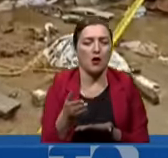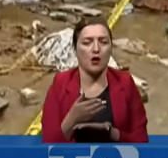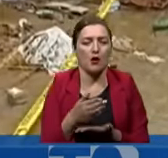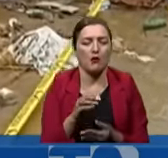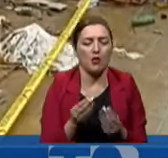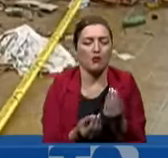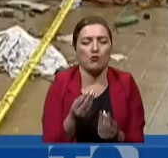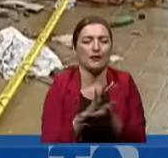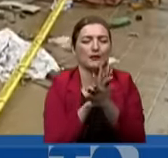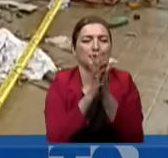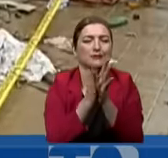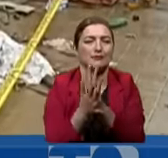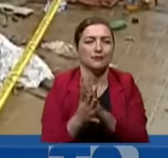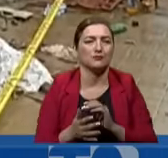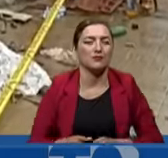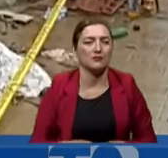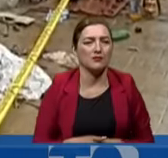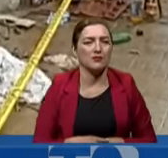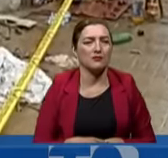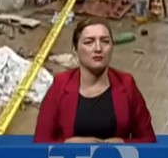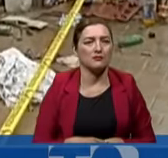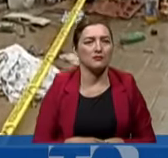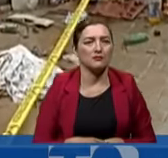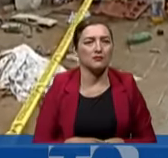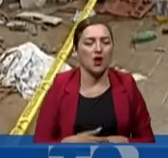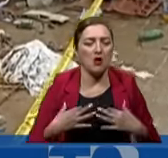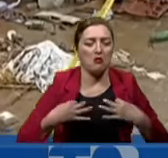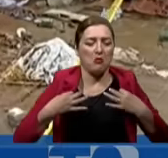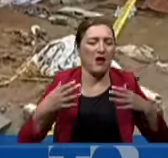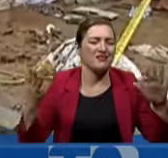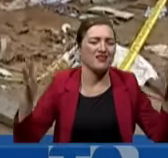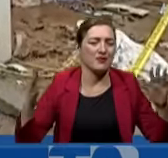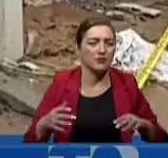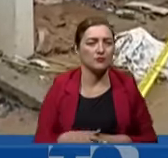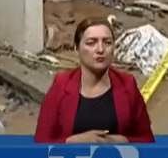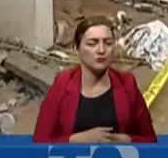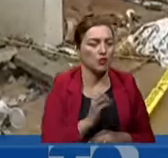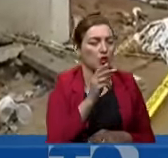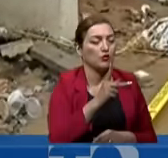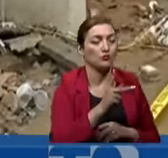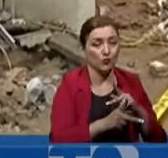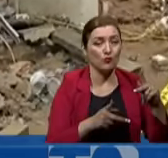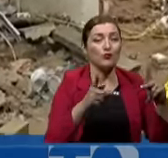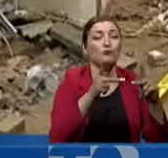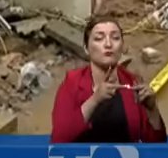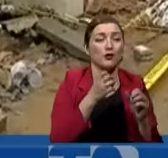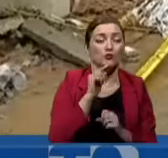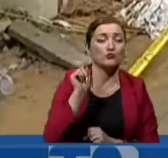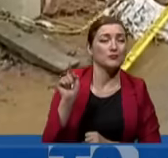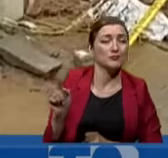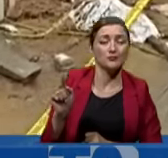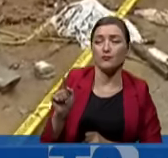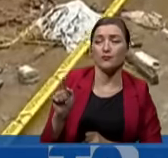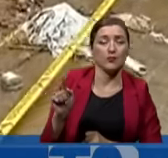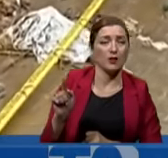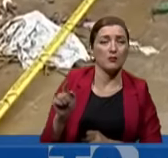hervida, absolutamente nada. Peor así en ropa, todo se nos fue todo. Ok, perfecto. Ese es el sentir de los moradores,